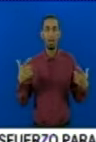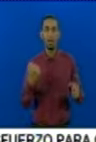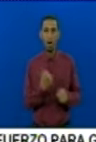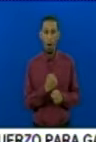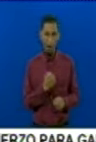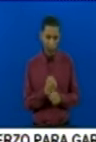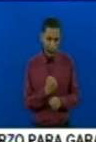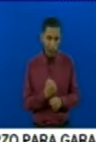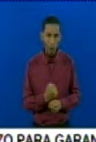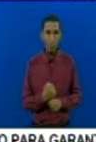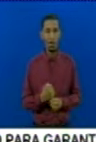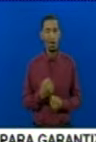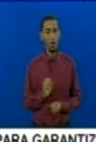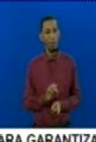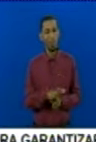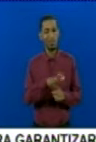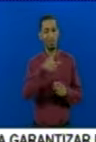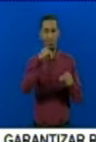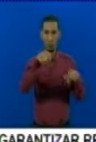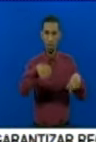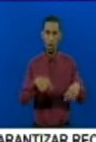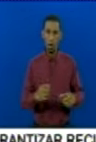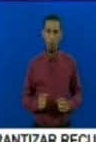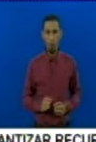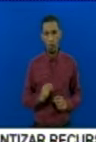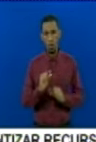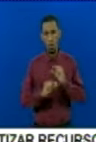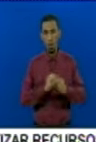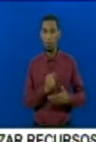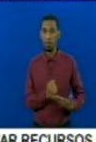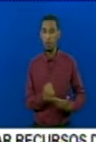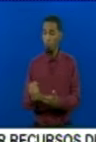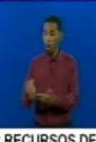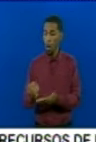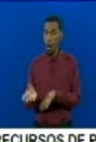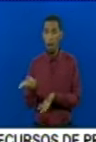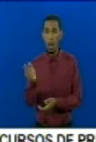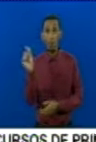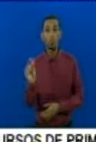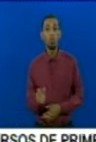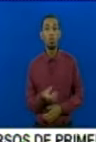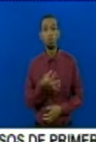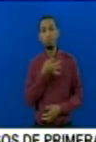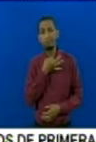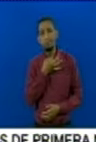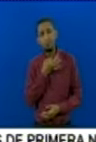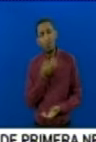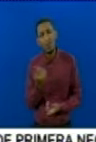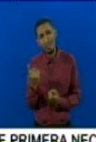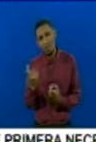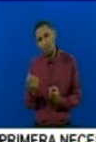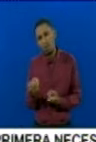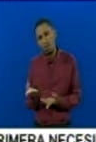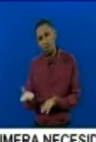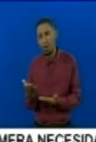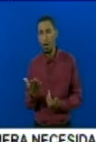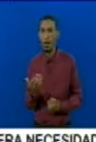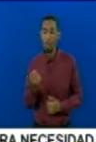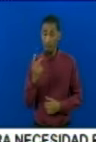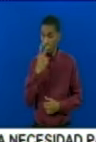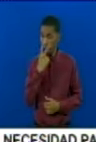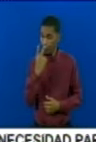inicia, y que buscamos una consolidación para que estas personas que tanto lo necesitan, pues se sientan mejor atendidos por